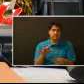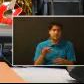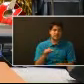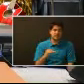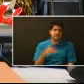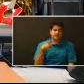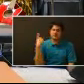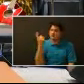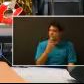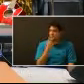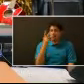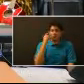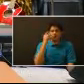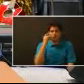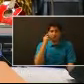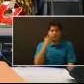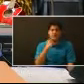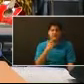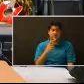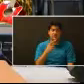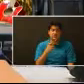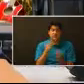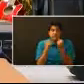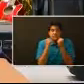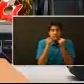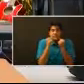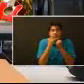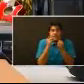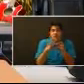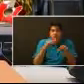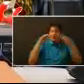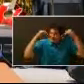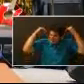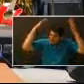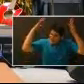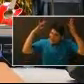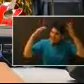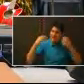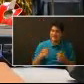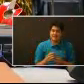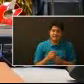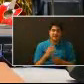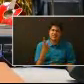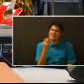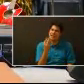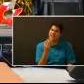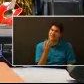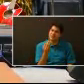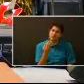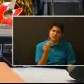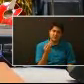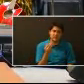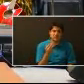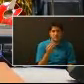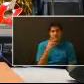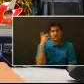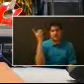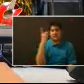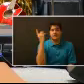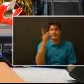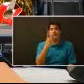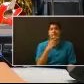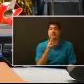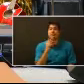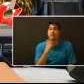aquel montón de hombres decían, le tenían miedo, los estaban amedrentando. No dijo, si todos ellos no pueden contra